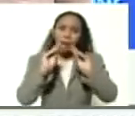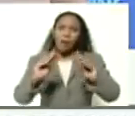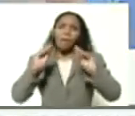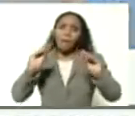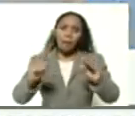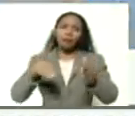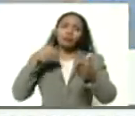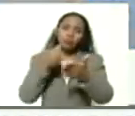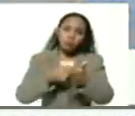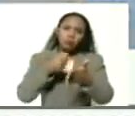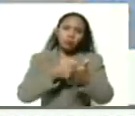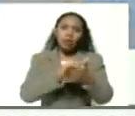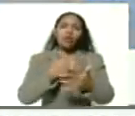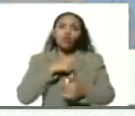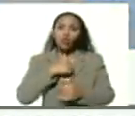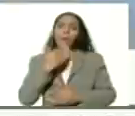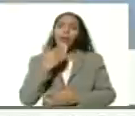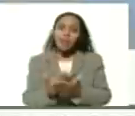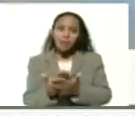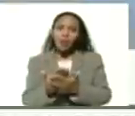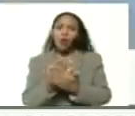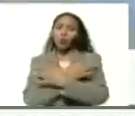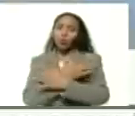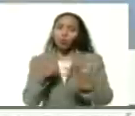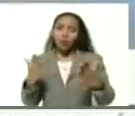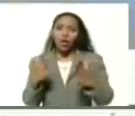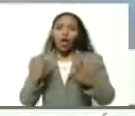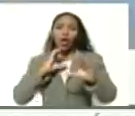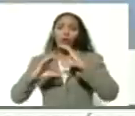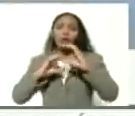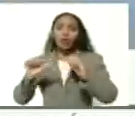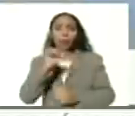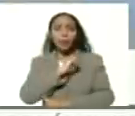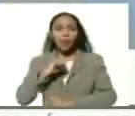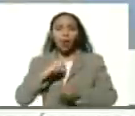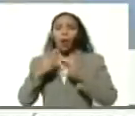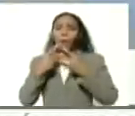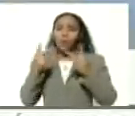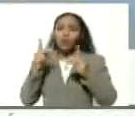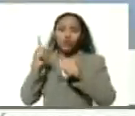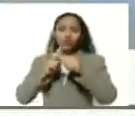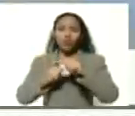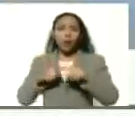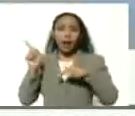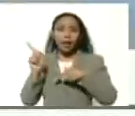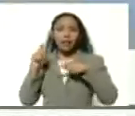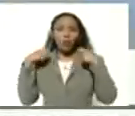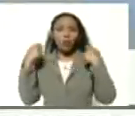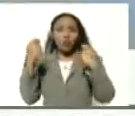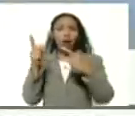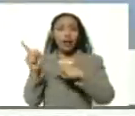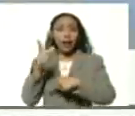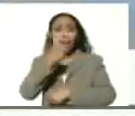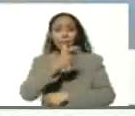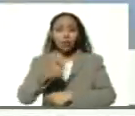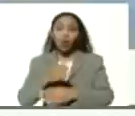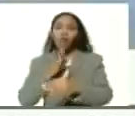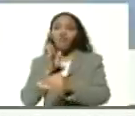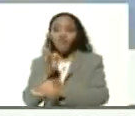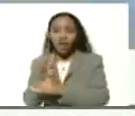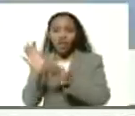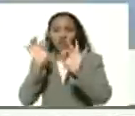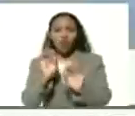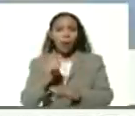la colaboración de los medios de comunicación privados también, que se sumen a esta campaña, a que las personas acudan de